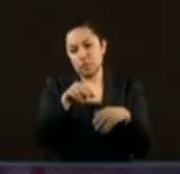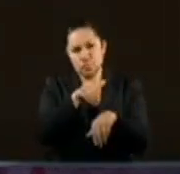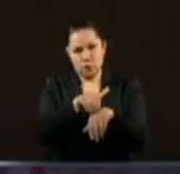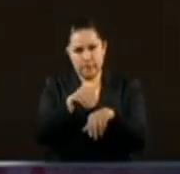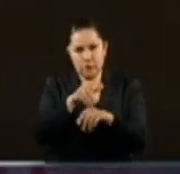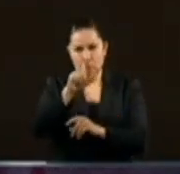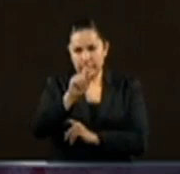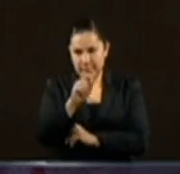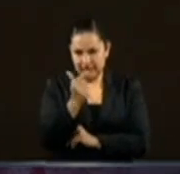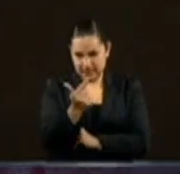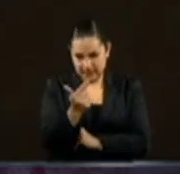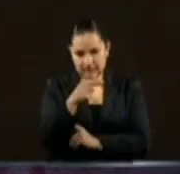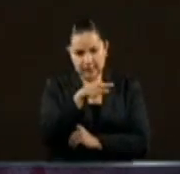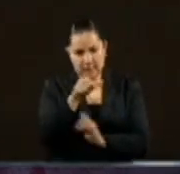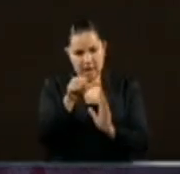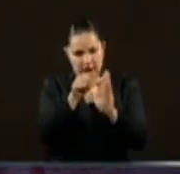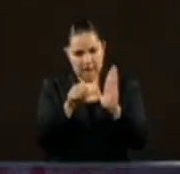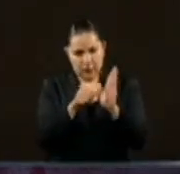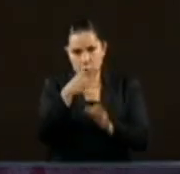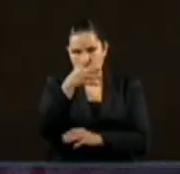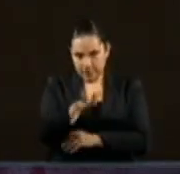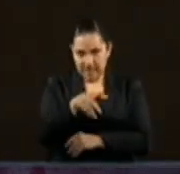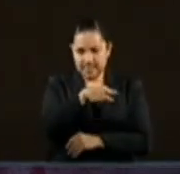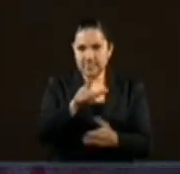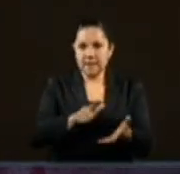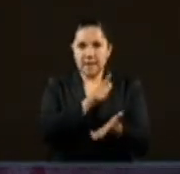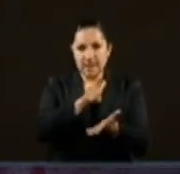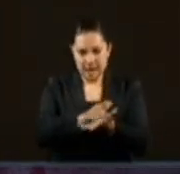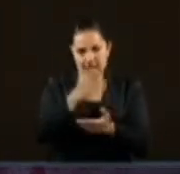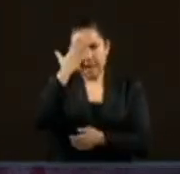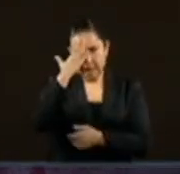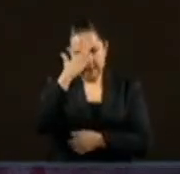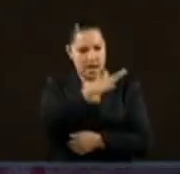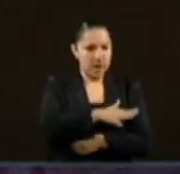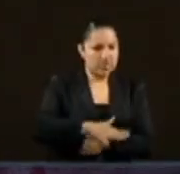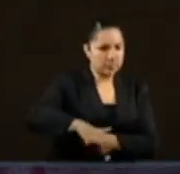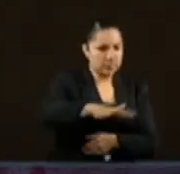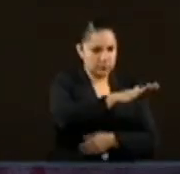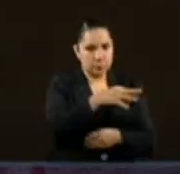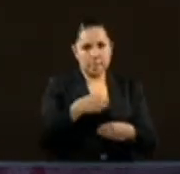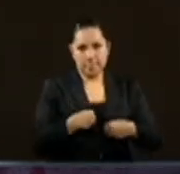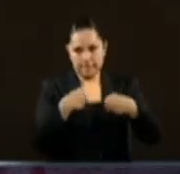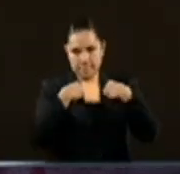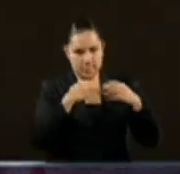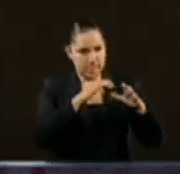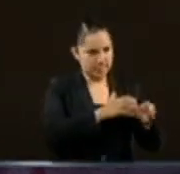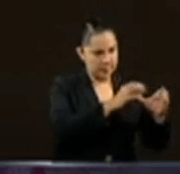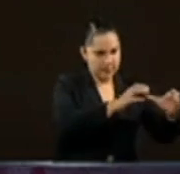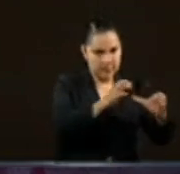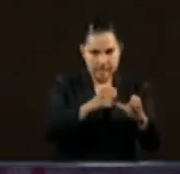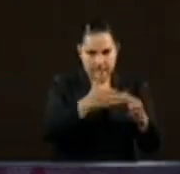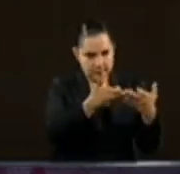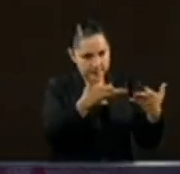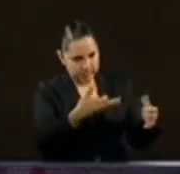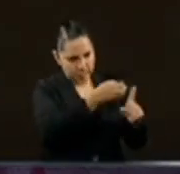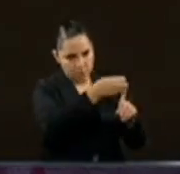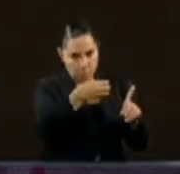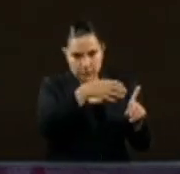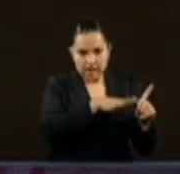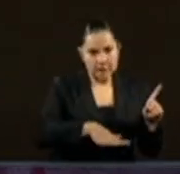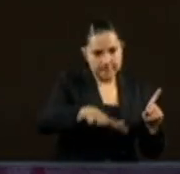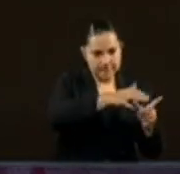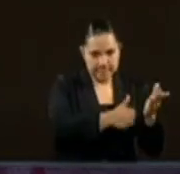27 al artículo 10 de la Ley General de Asentamientos Humanos, Ordenamiento Territorial y Desarrollo Urbano, a fin de que